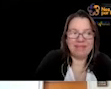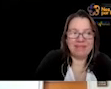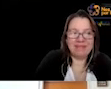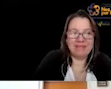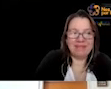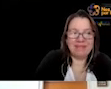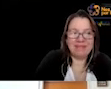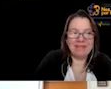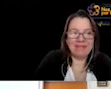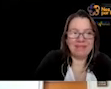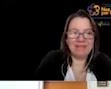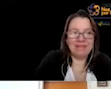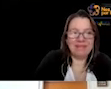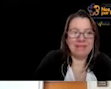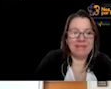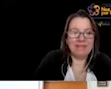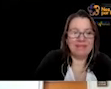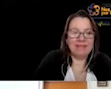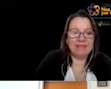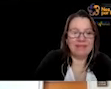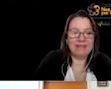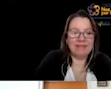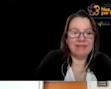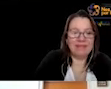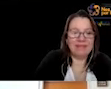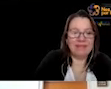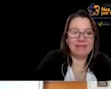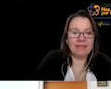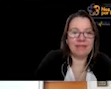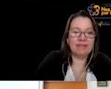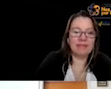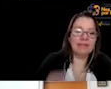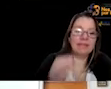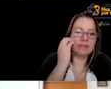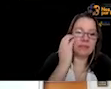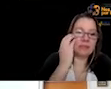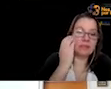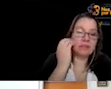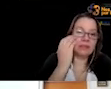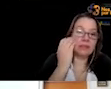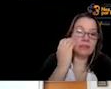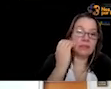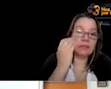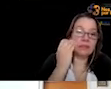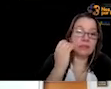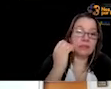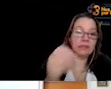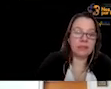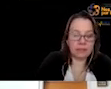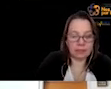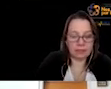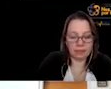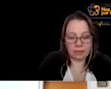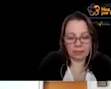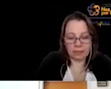eso ha significado, bueno, realmente reales epidemias y pandemias a nivel mundial que preocupan muchísimo con el futuro de